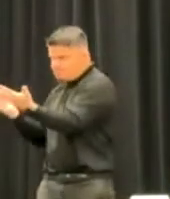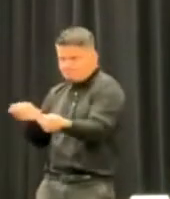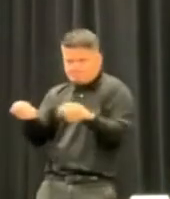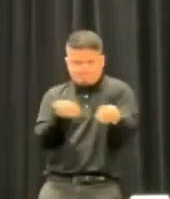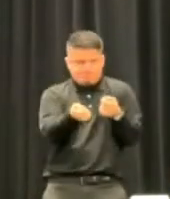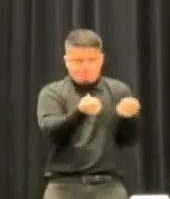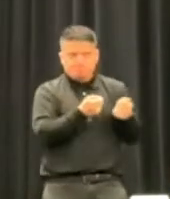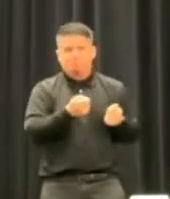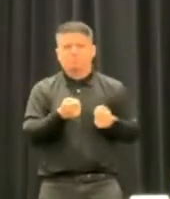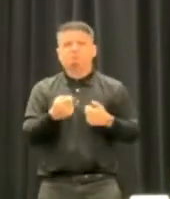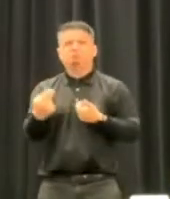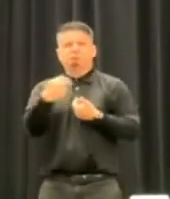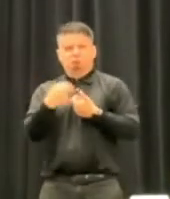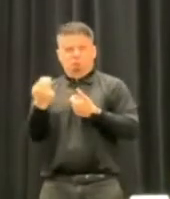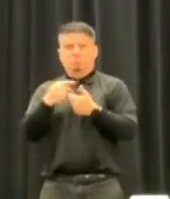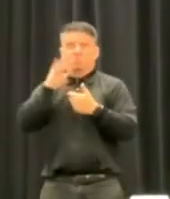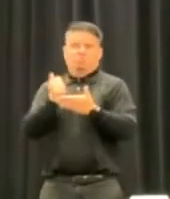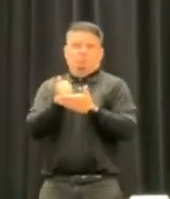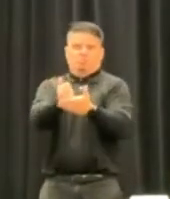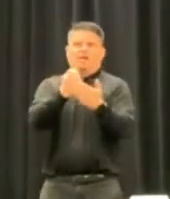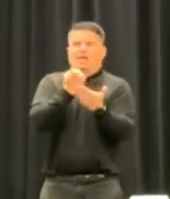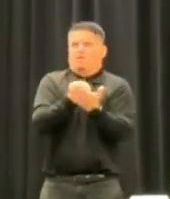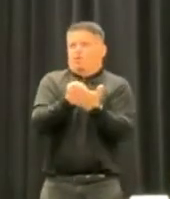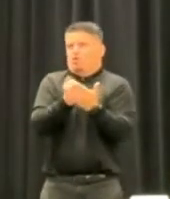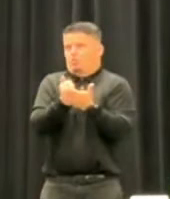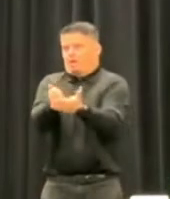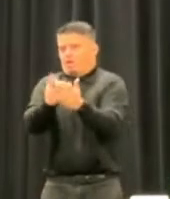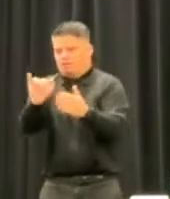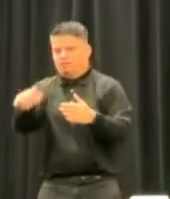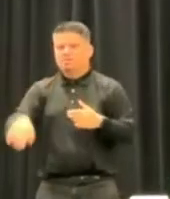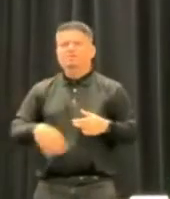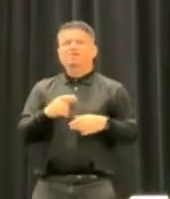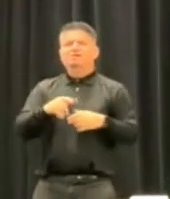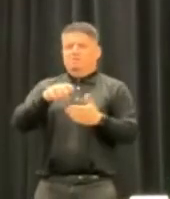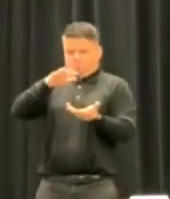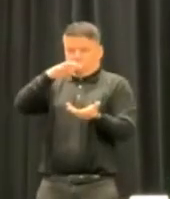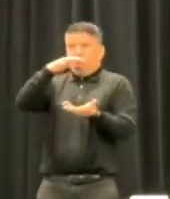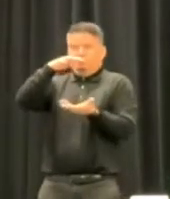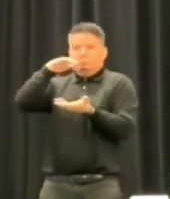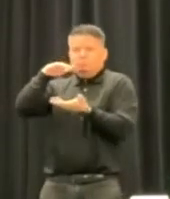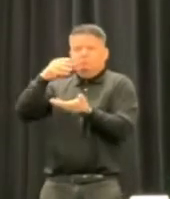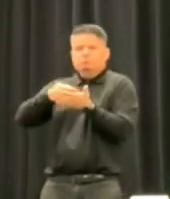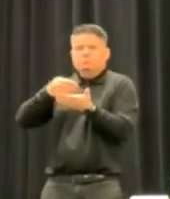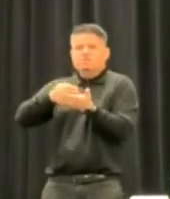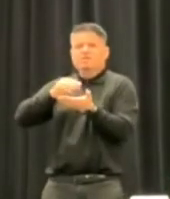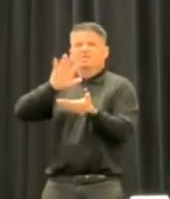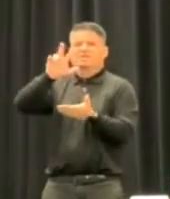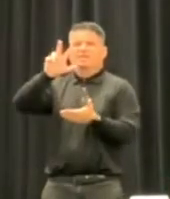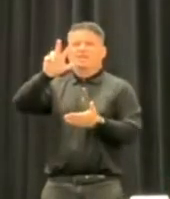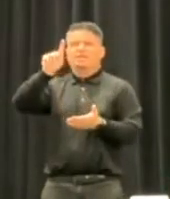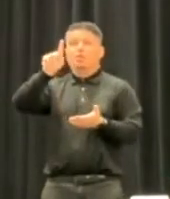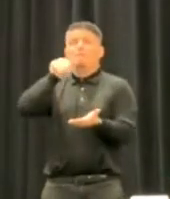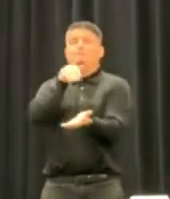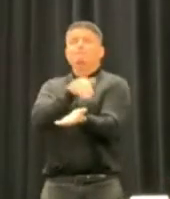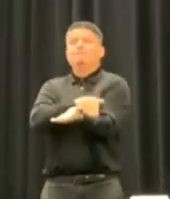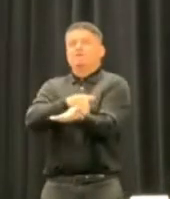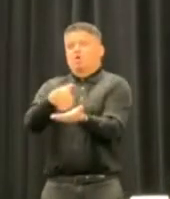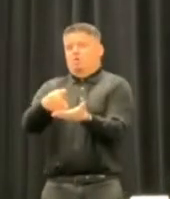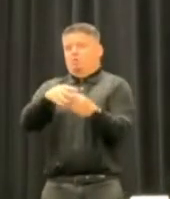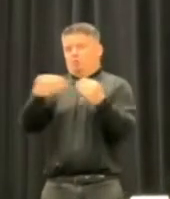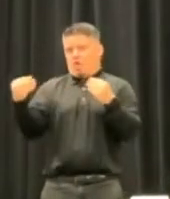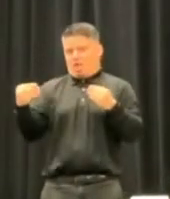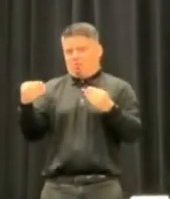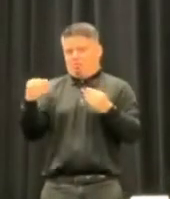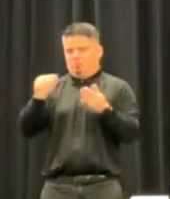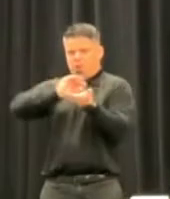falta la inversión en una inversión de 31 millón de dólares es el